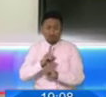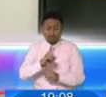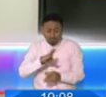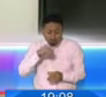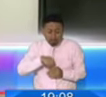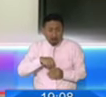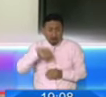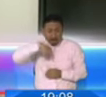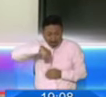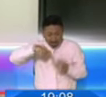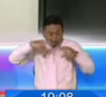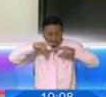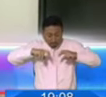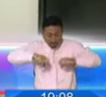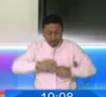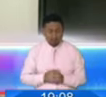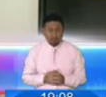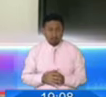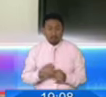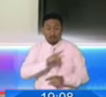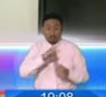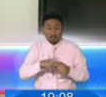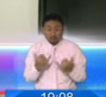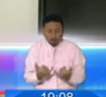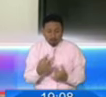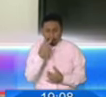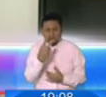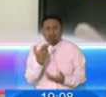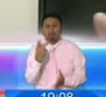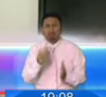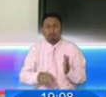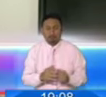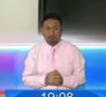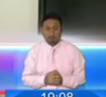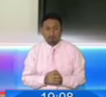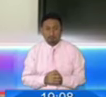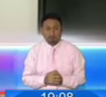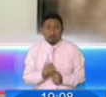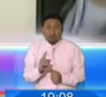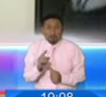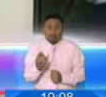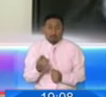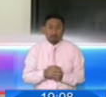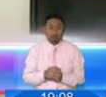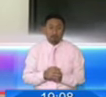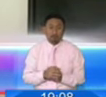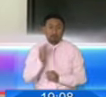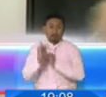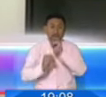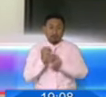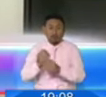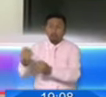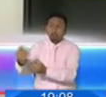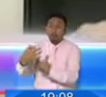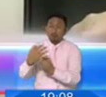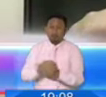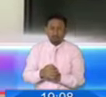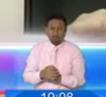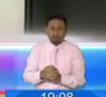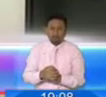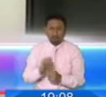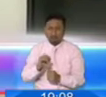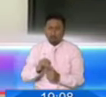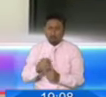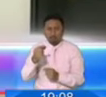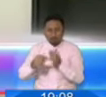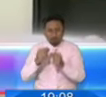Porque de lo que hemos visto hasta la presente fecha, solamente nos hemos valido de lo que pasa a nivel internacional para ir